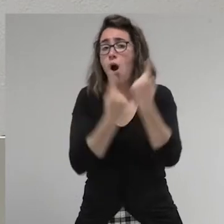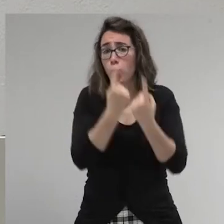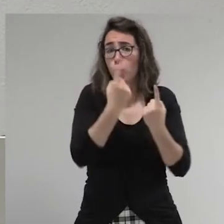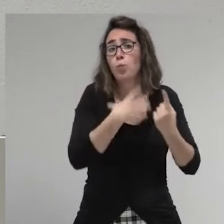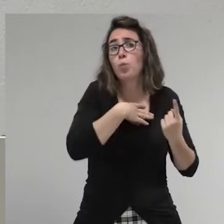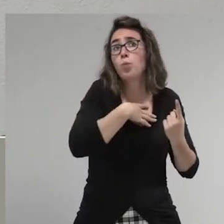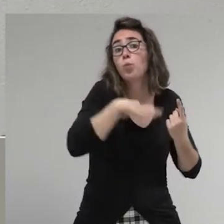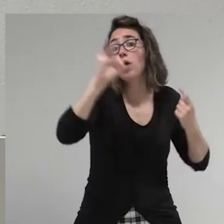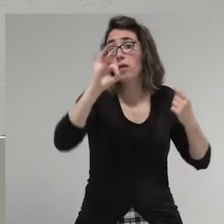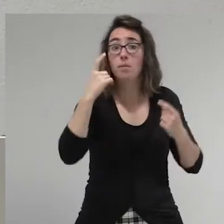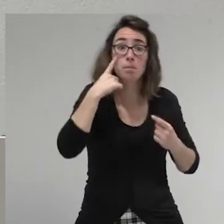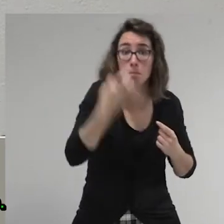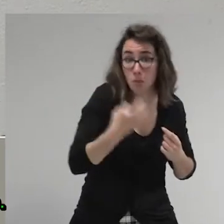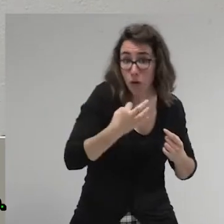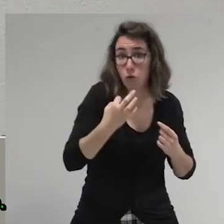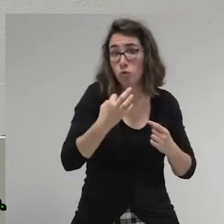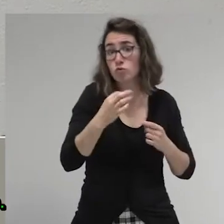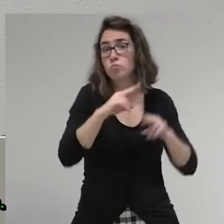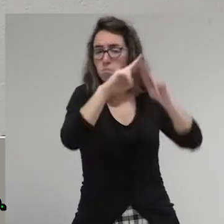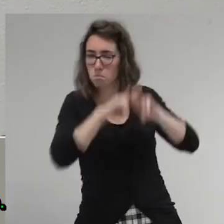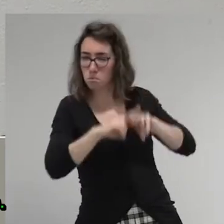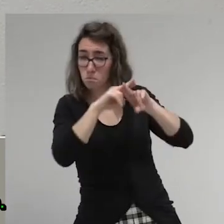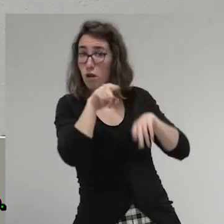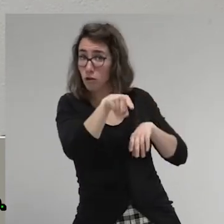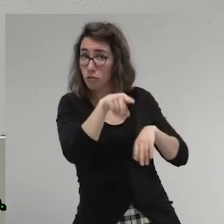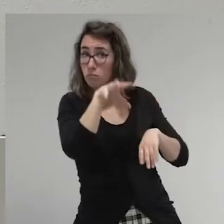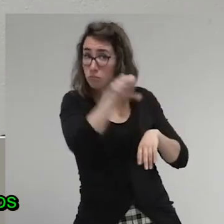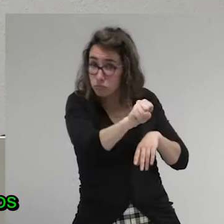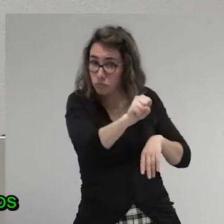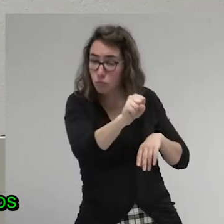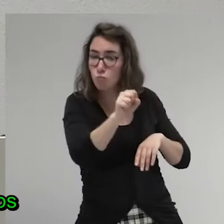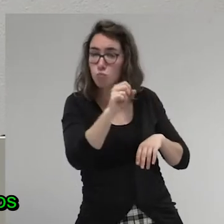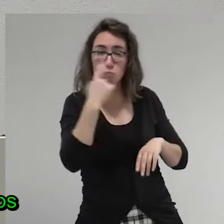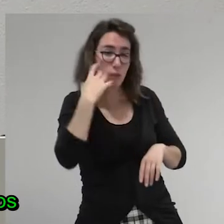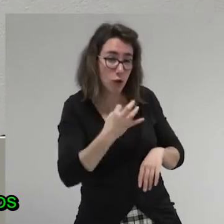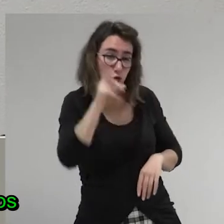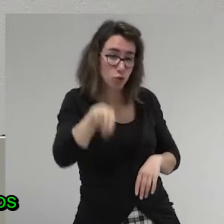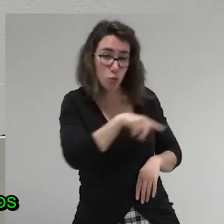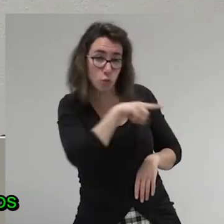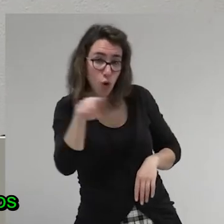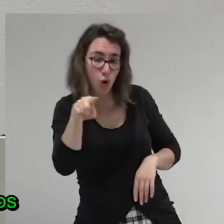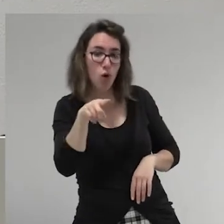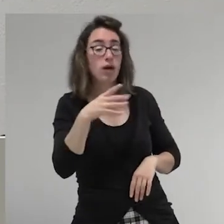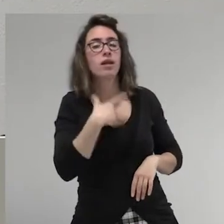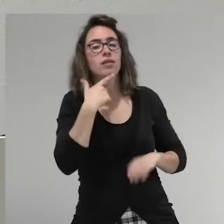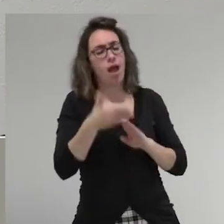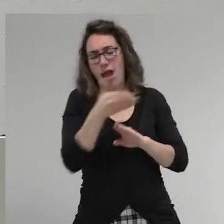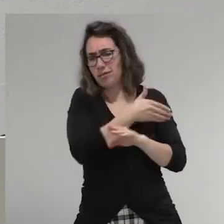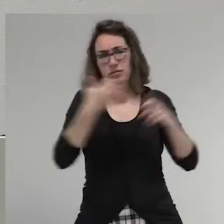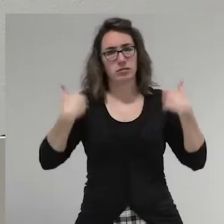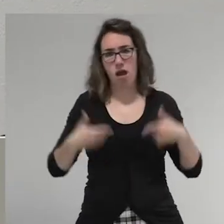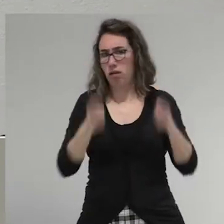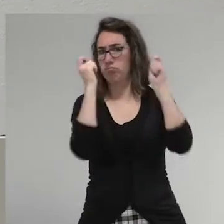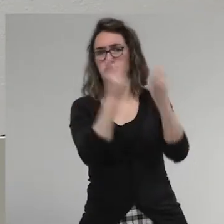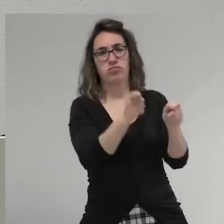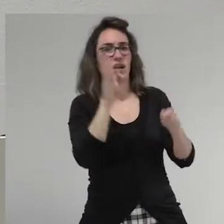ver qué tipo de musulmanes son, vamos a ver si no son peligrosos o no. Digamos que de facto los criminalizamos y luego